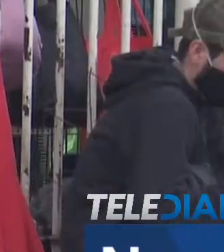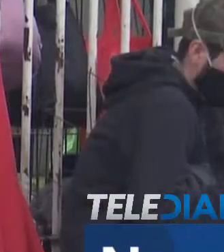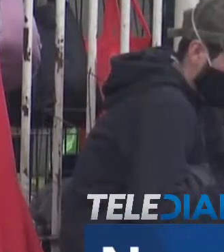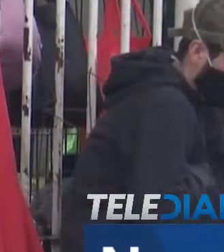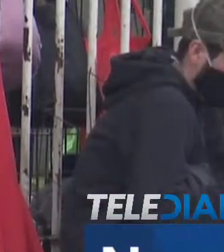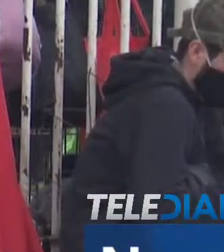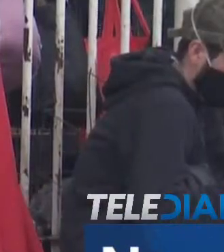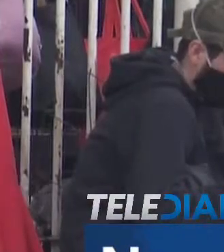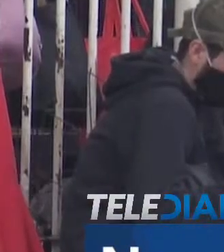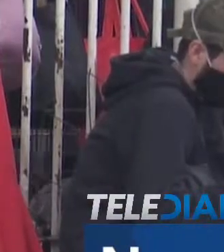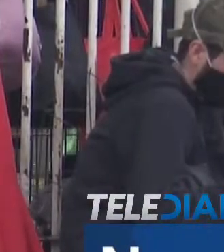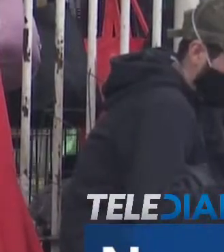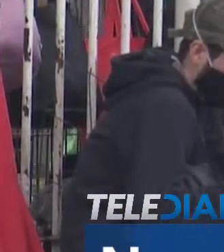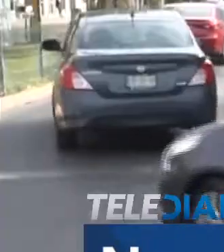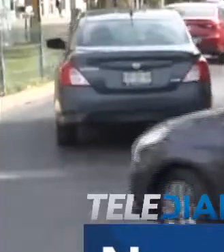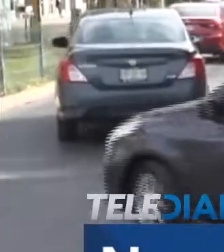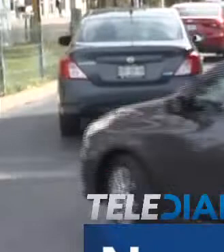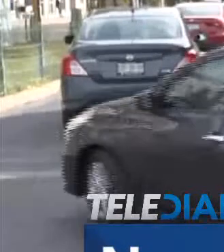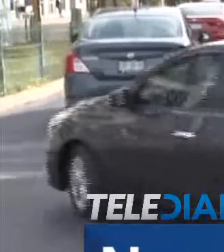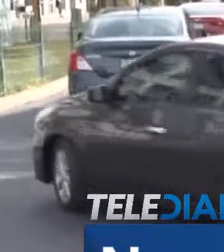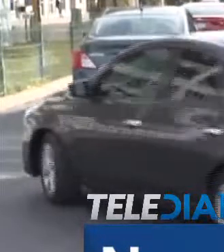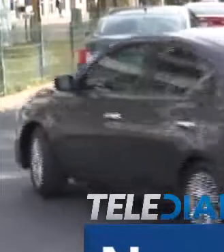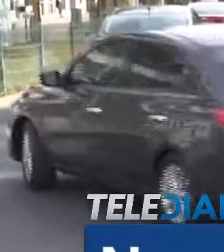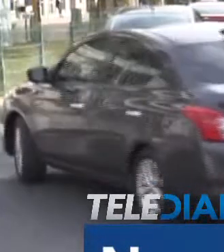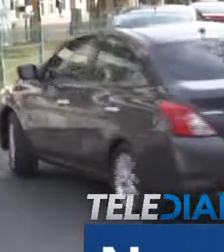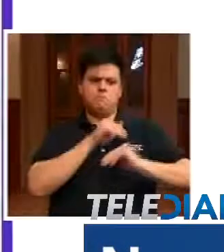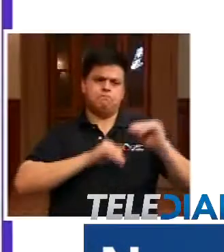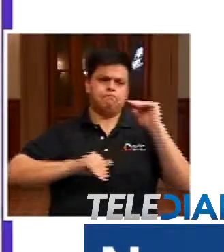9.888 muertes a causa de COVID-19.